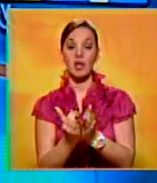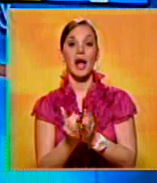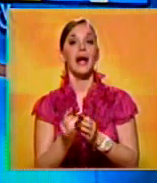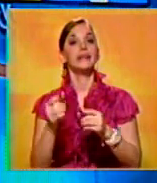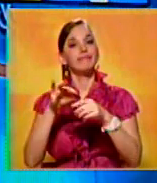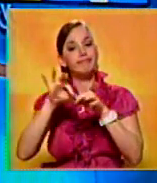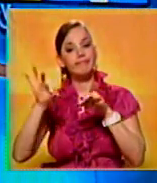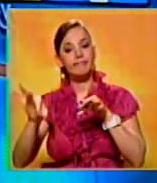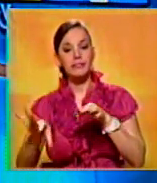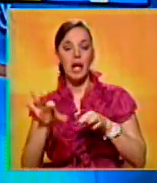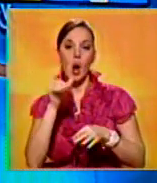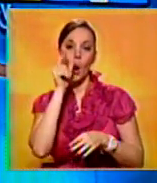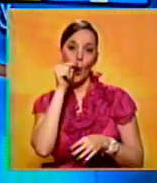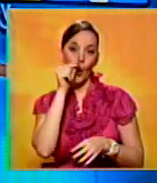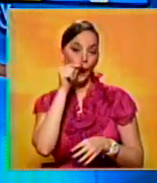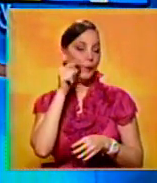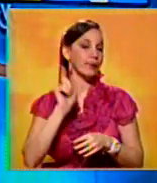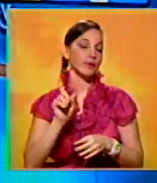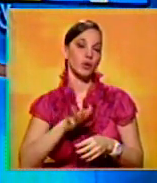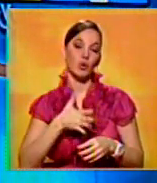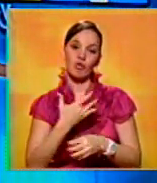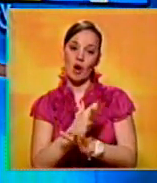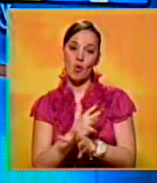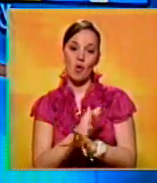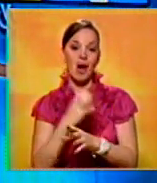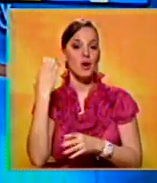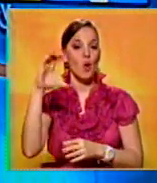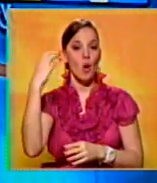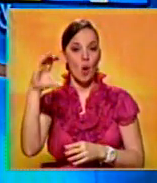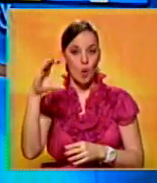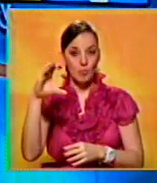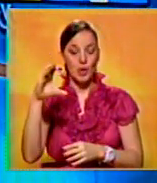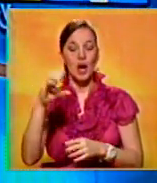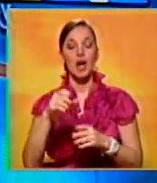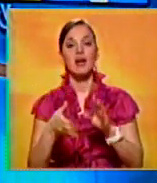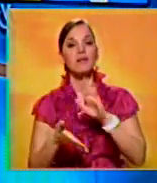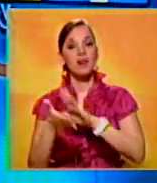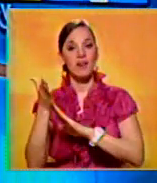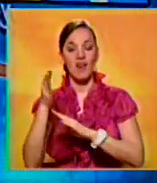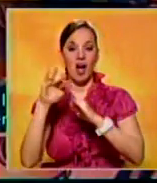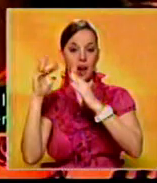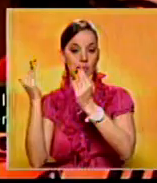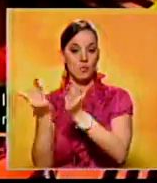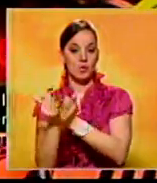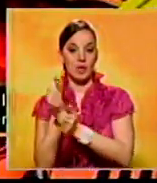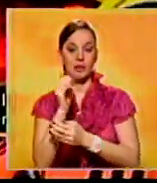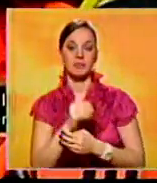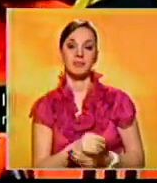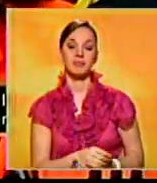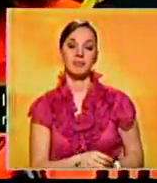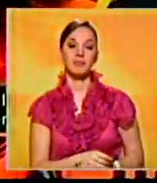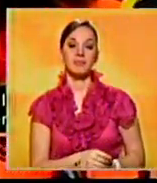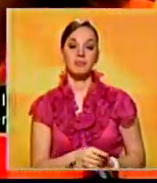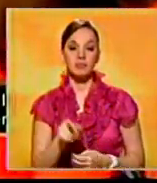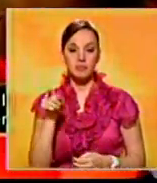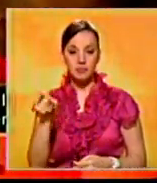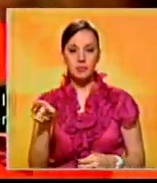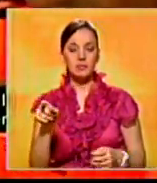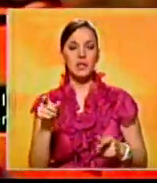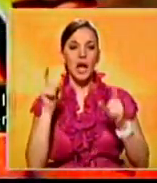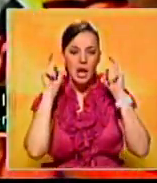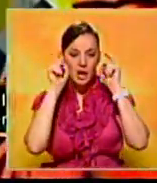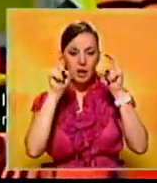Ramel Falcao, quien quedó fuera de la convocatoria de la selección colombiana para Brasil 2014. Sí, en el caso del